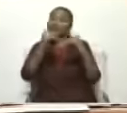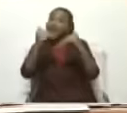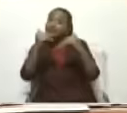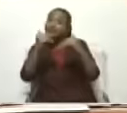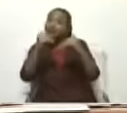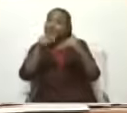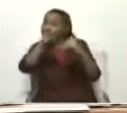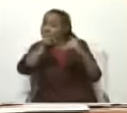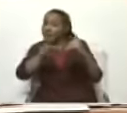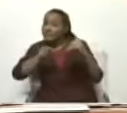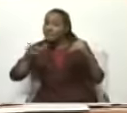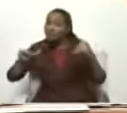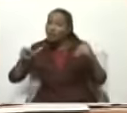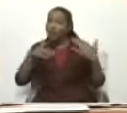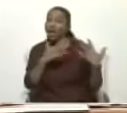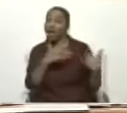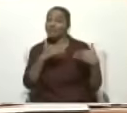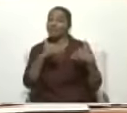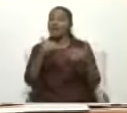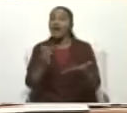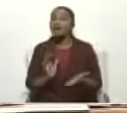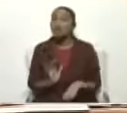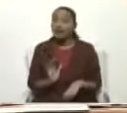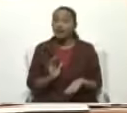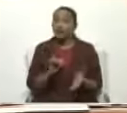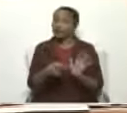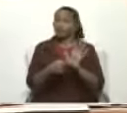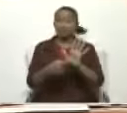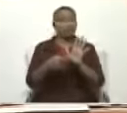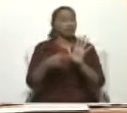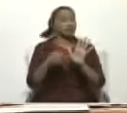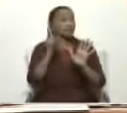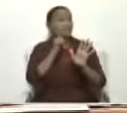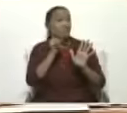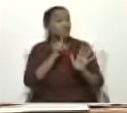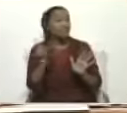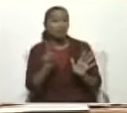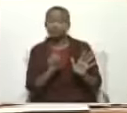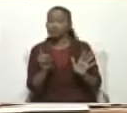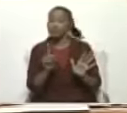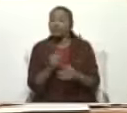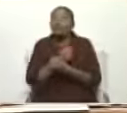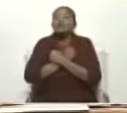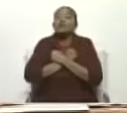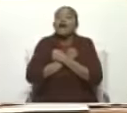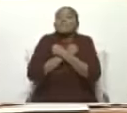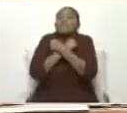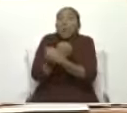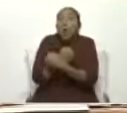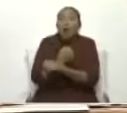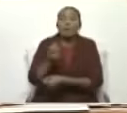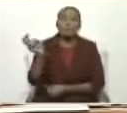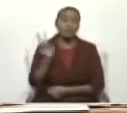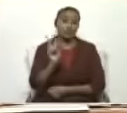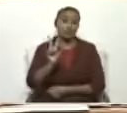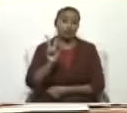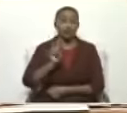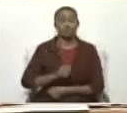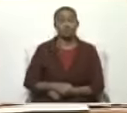eso es auténtico, eso no es mentira. Un amor por la patria